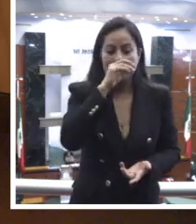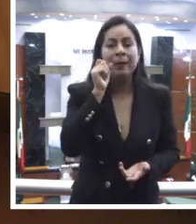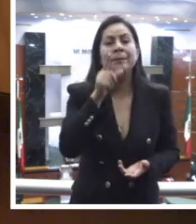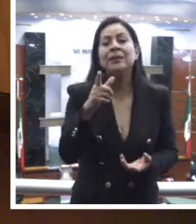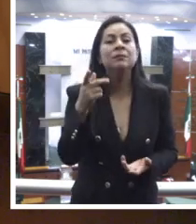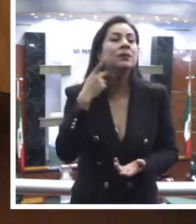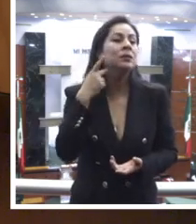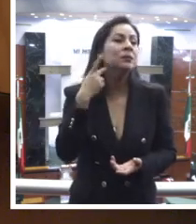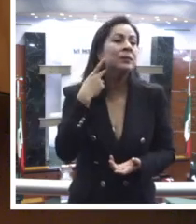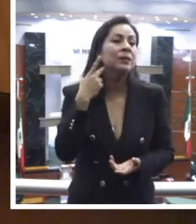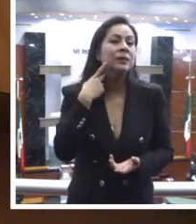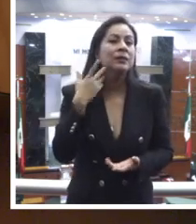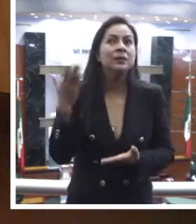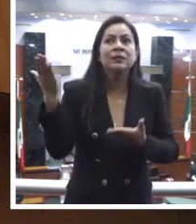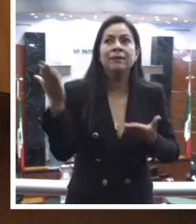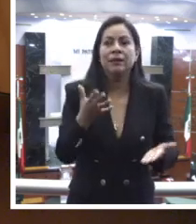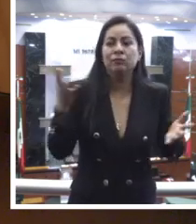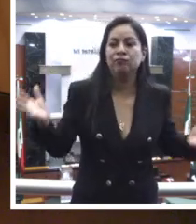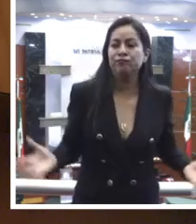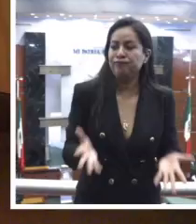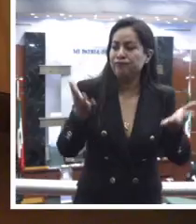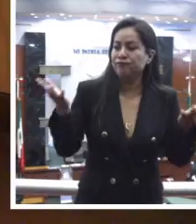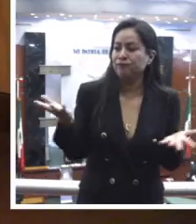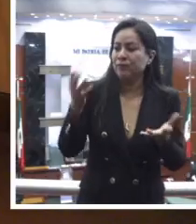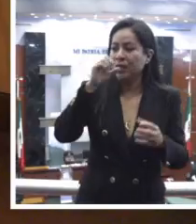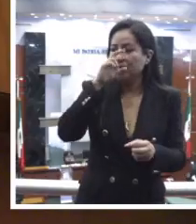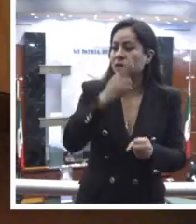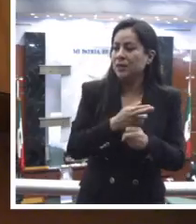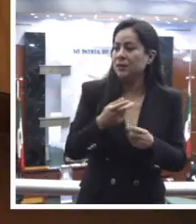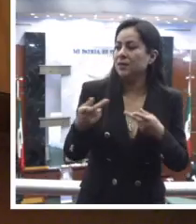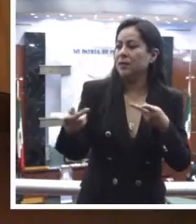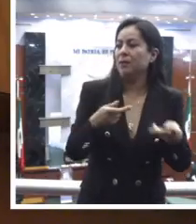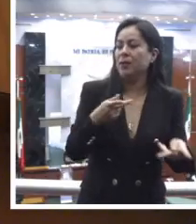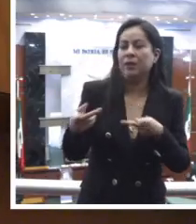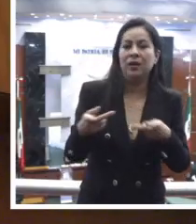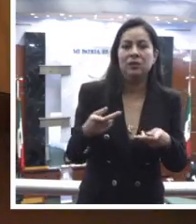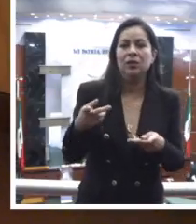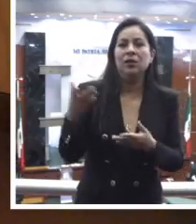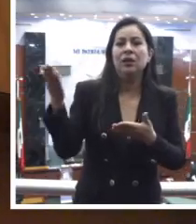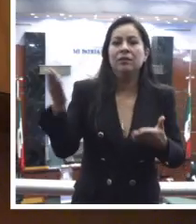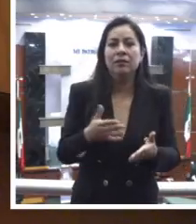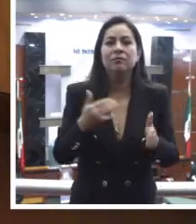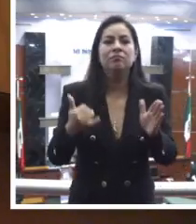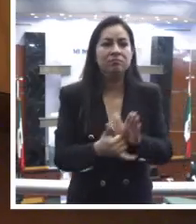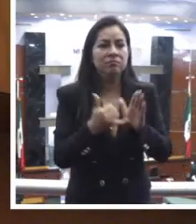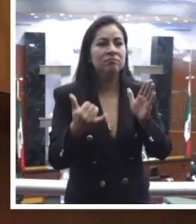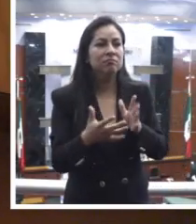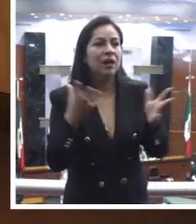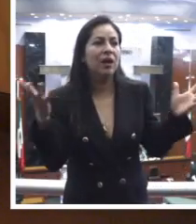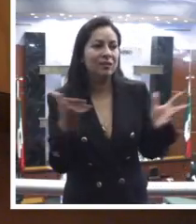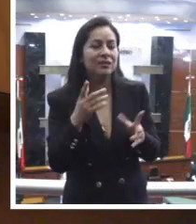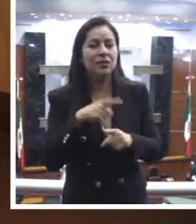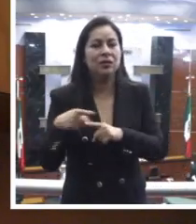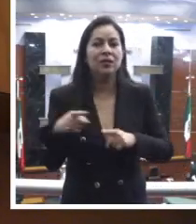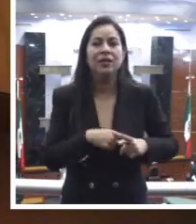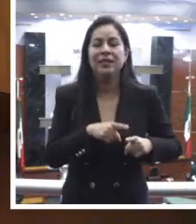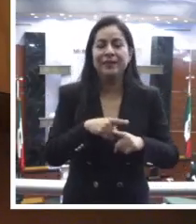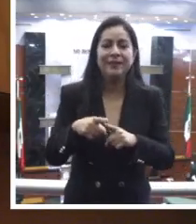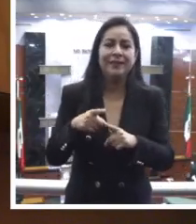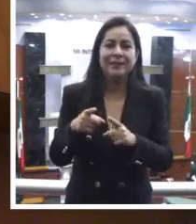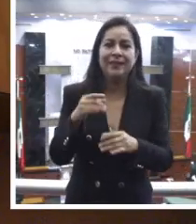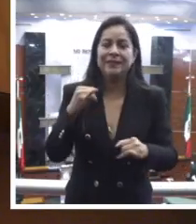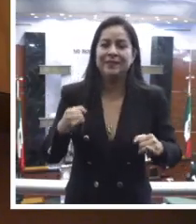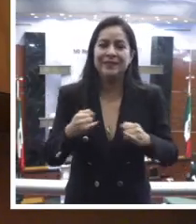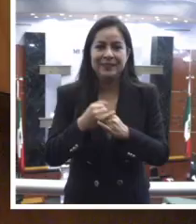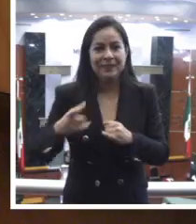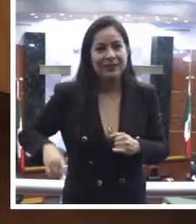las políticas públicas que venimos implementando desde la Secretaría de Planeación, que venimos diseñando y que implementan las diversas